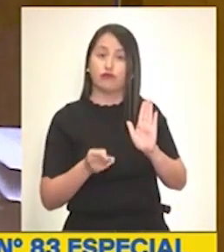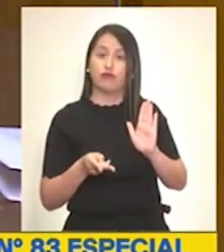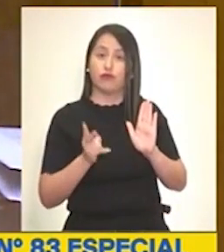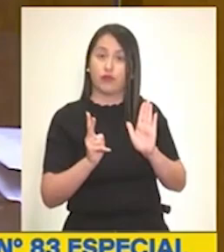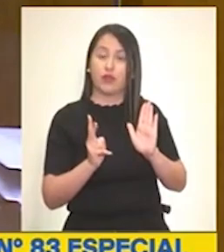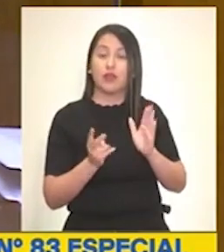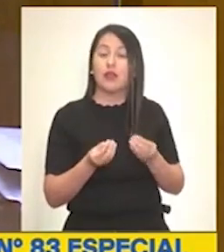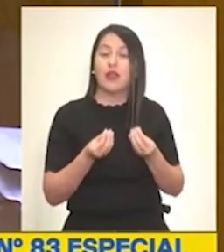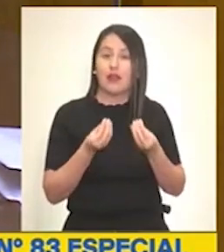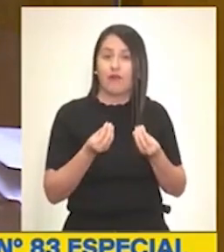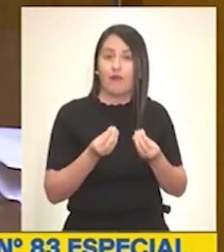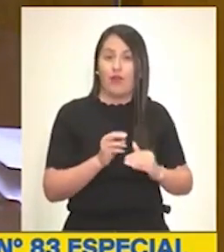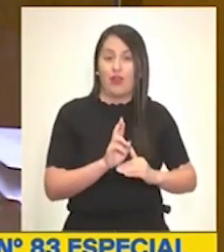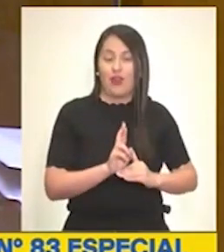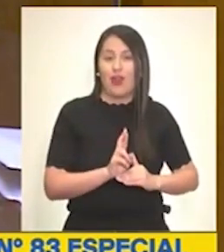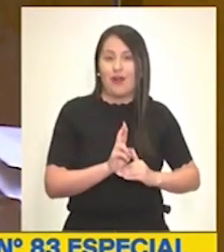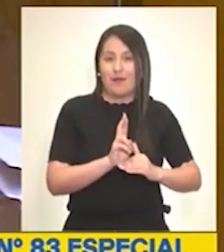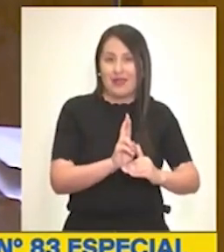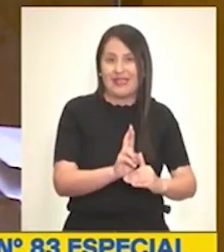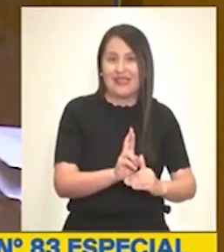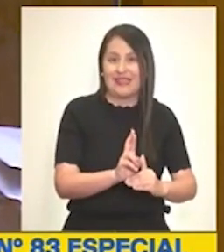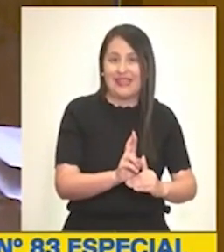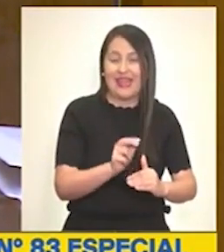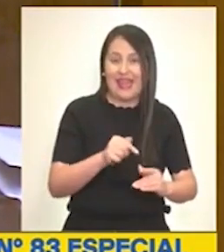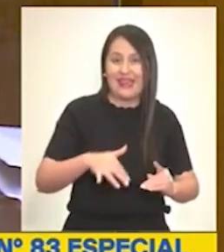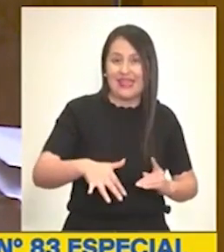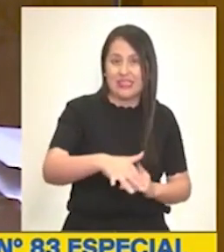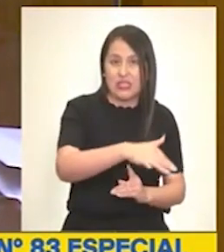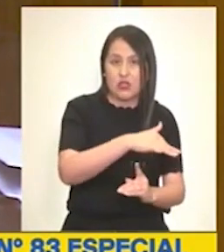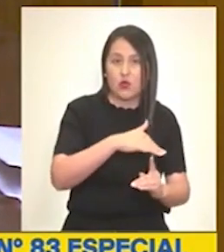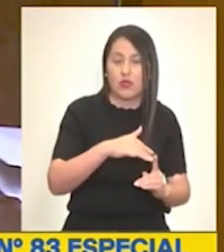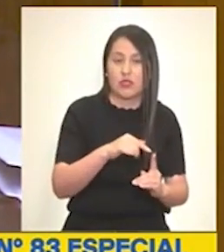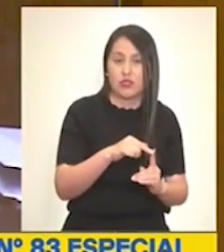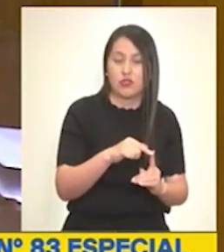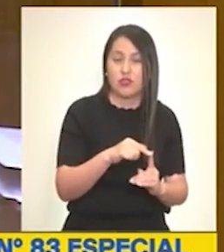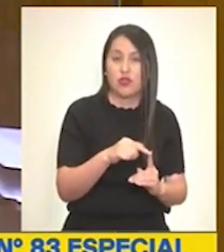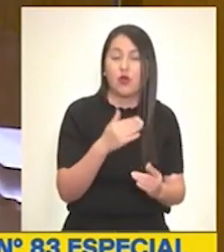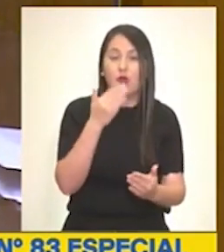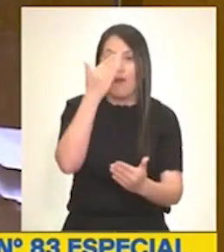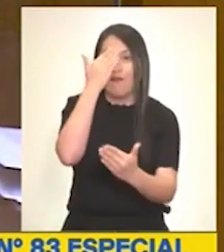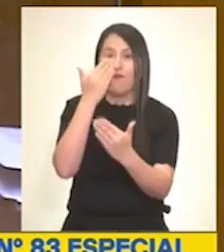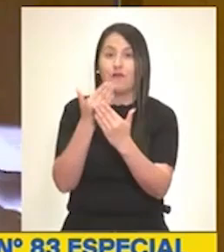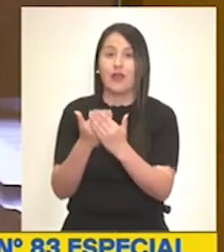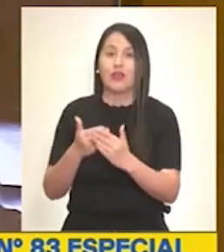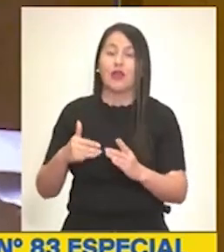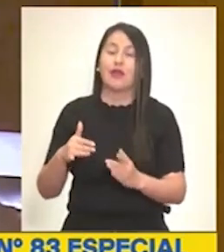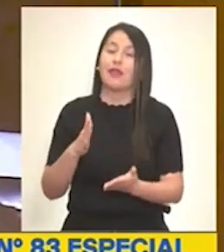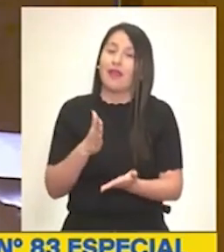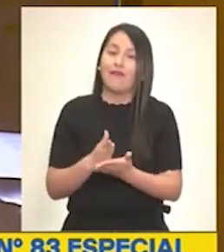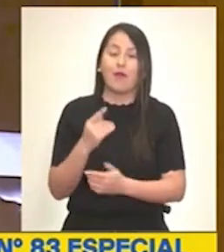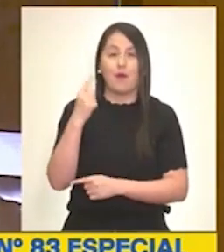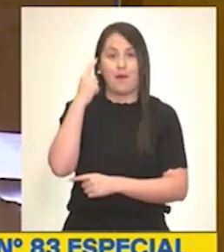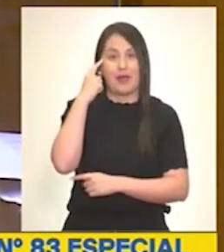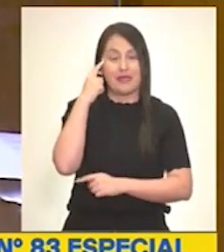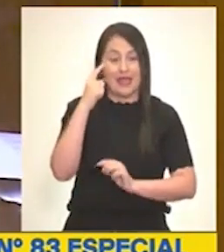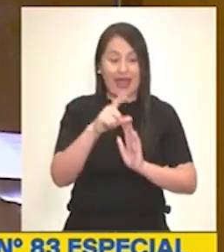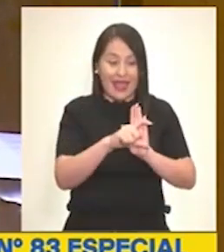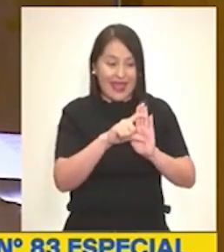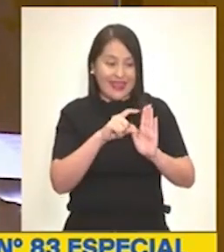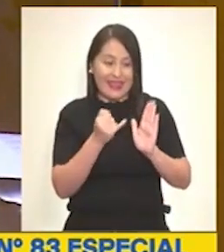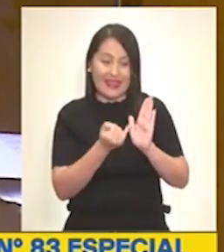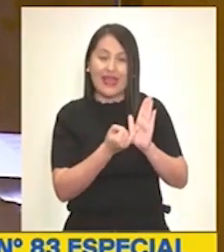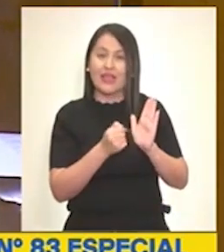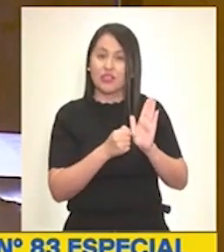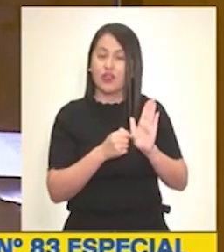conveniente representar este hecho toda vez que estamos frente a una crisis que realmente hay que considerarlo por lo tanto esta indicación es fundamental